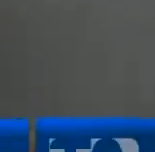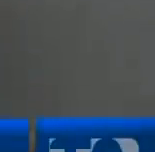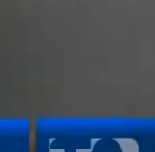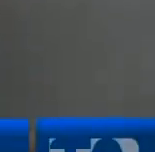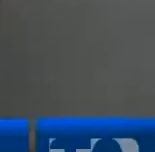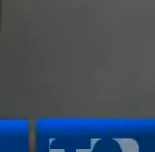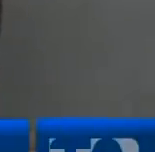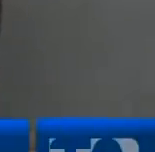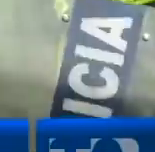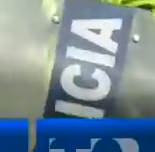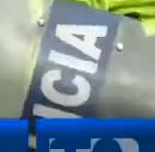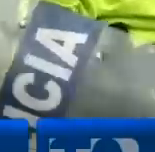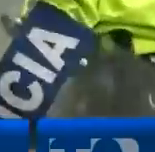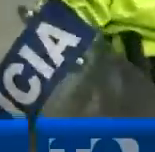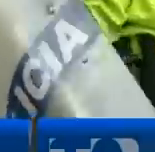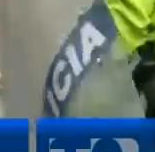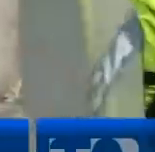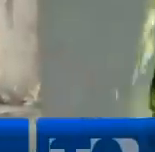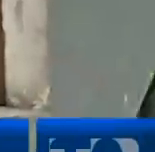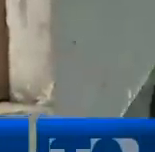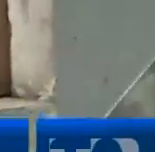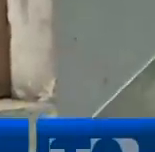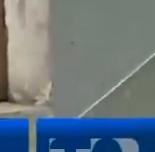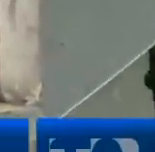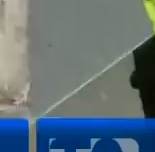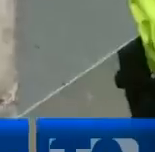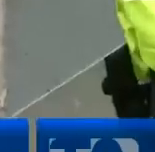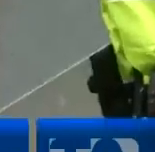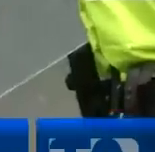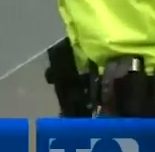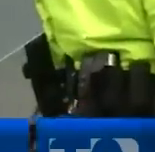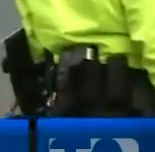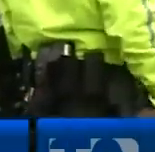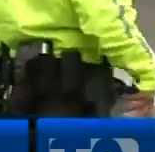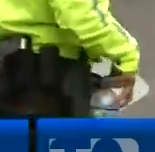Los locales del centro histórico cerraban sus puertas por temor a saqueos.